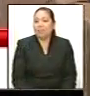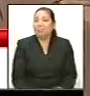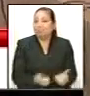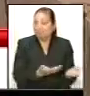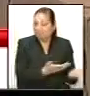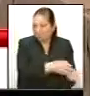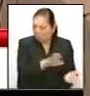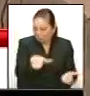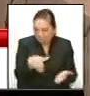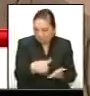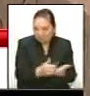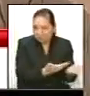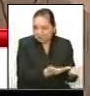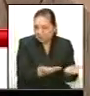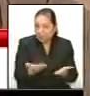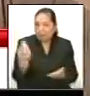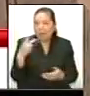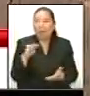cordialmente invitados.